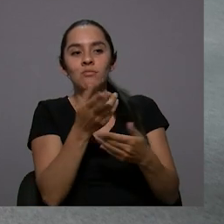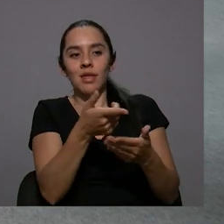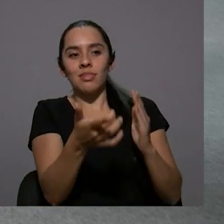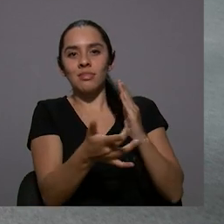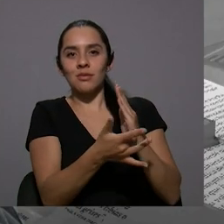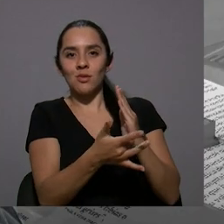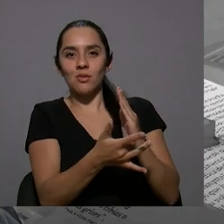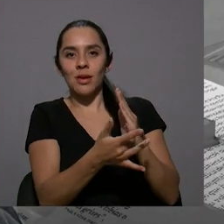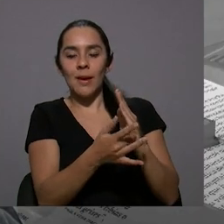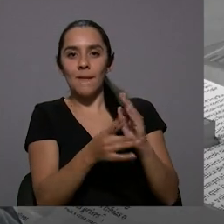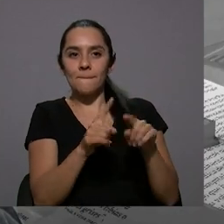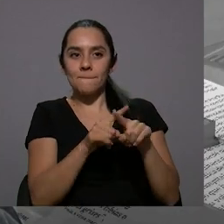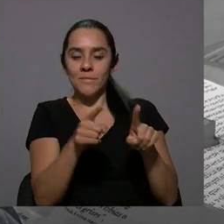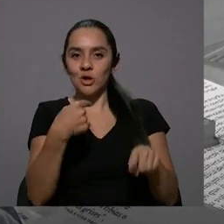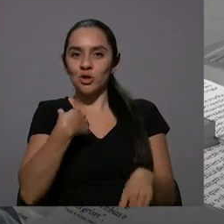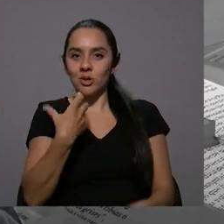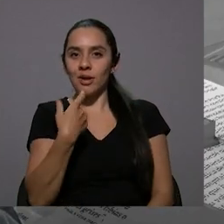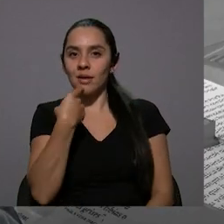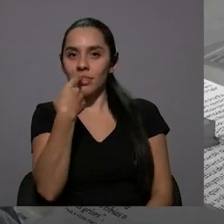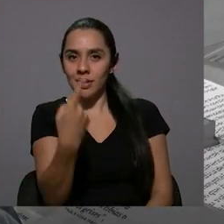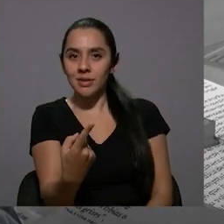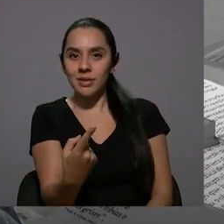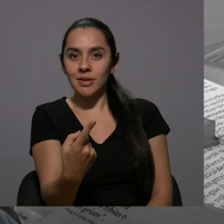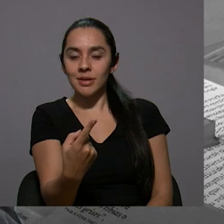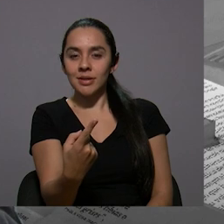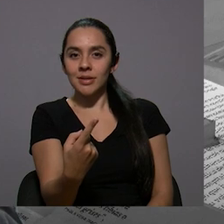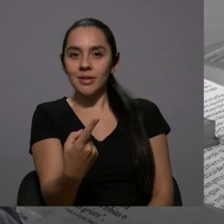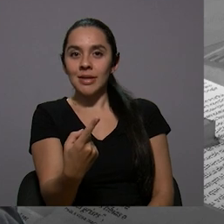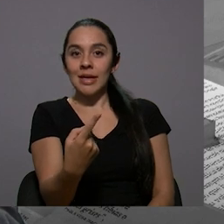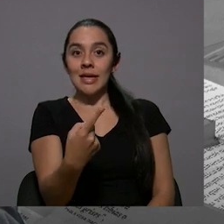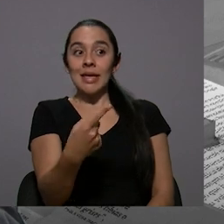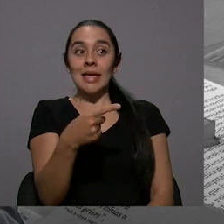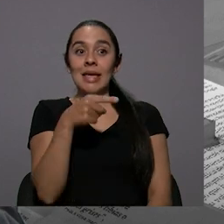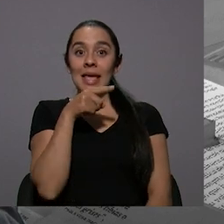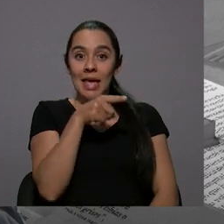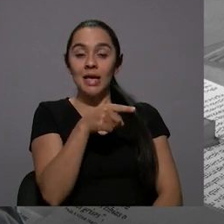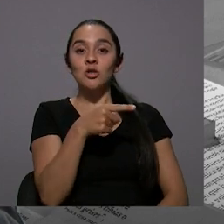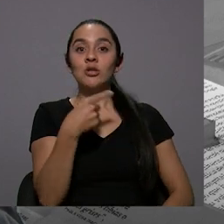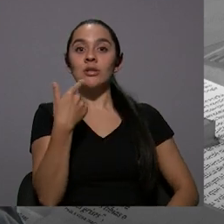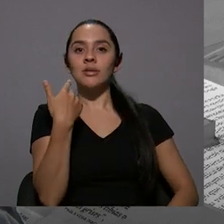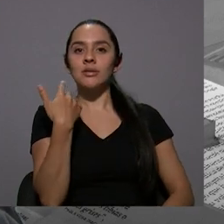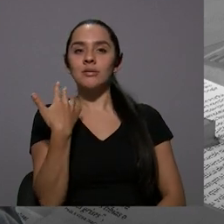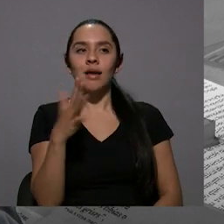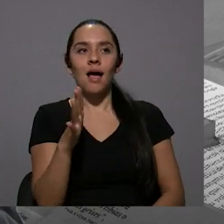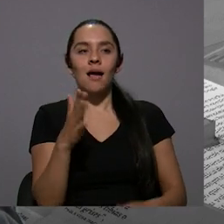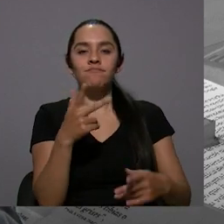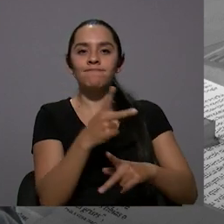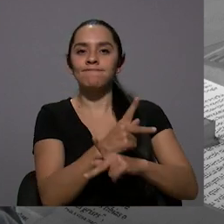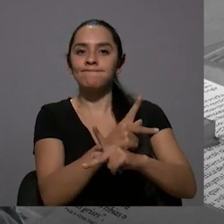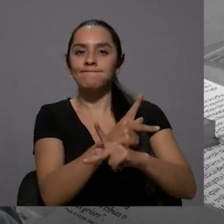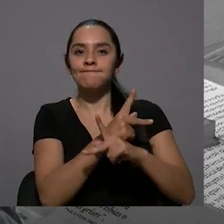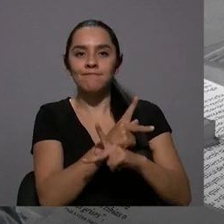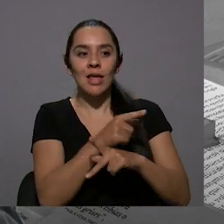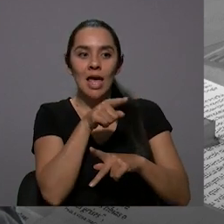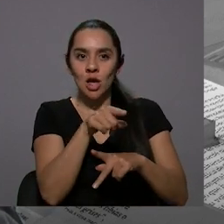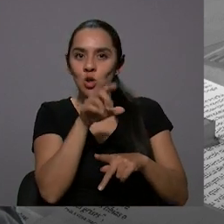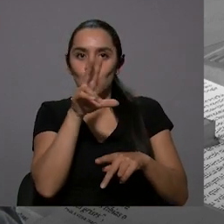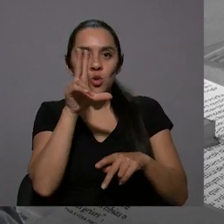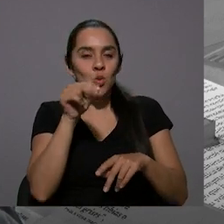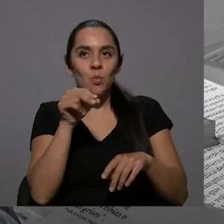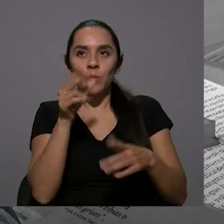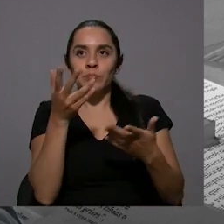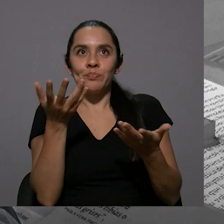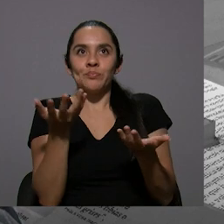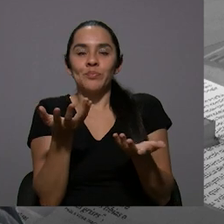tecnológica y acá le quiero decir que es lo eso está el blindaje de eso la imposibilidad de que eso se